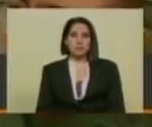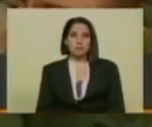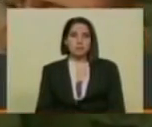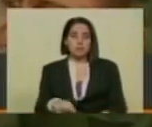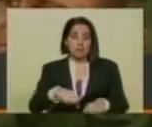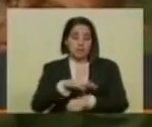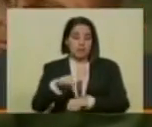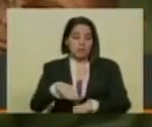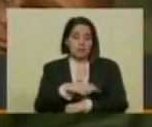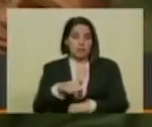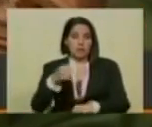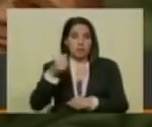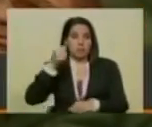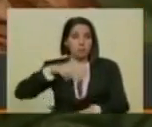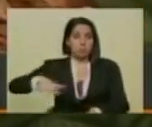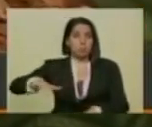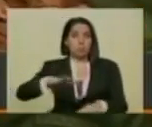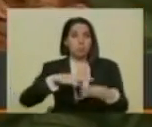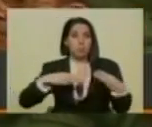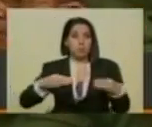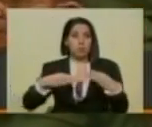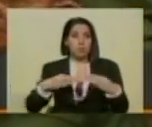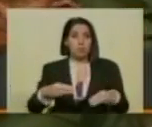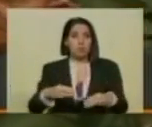pueblo venezolano, la paz se hizo.